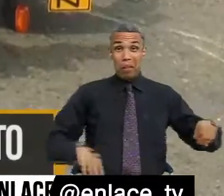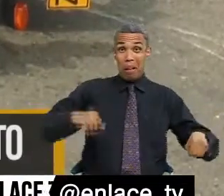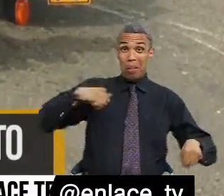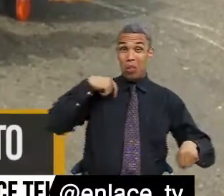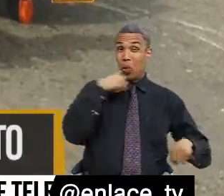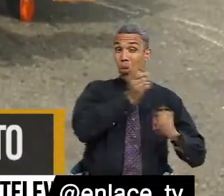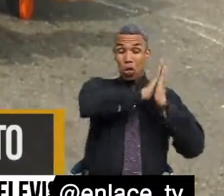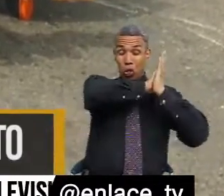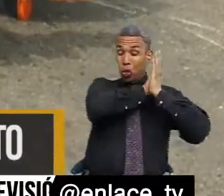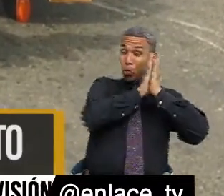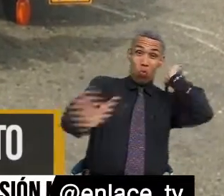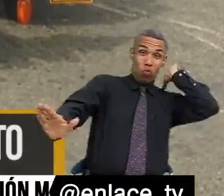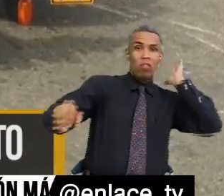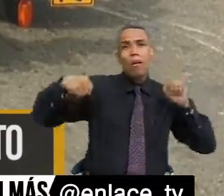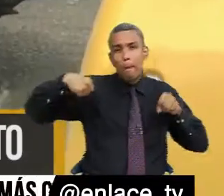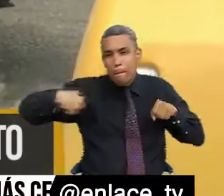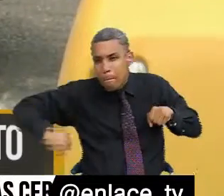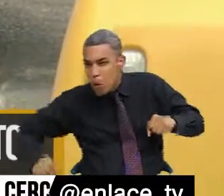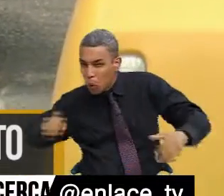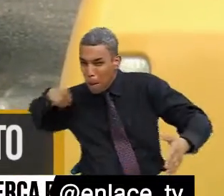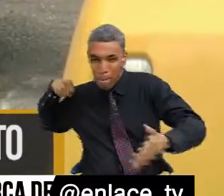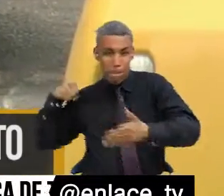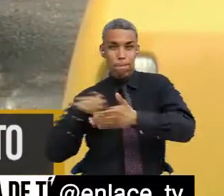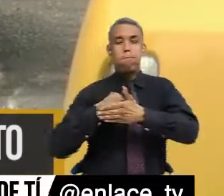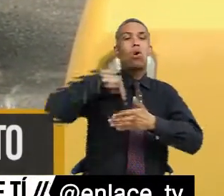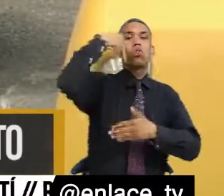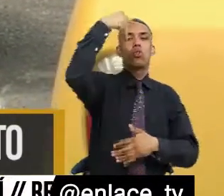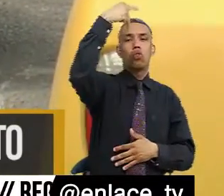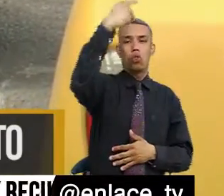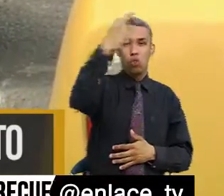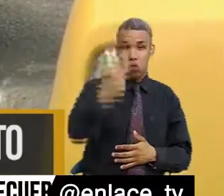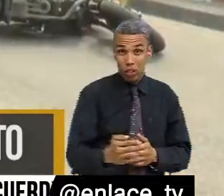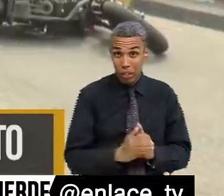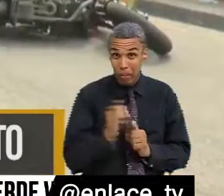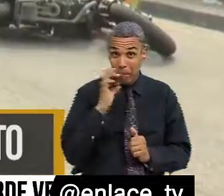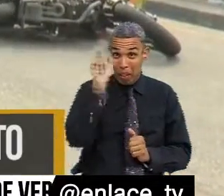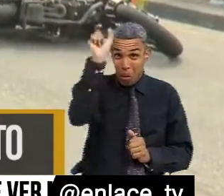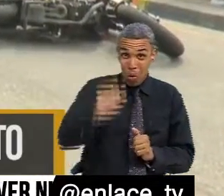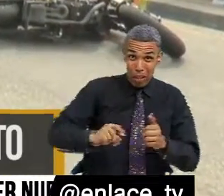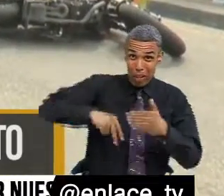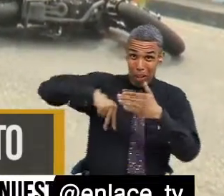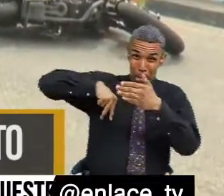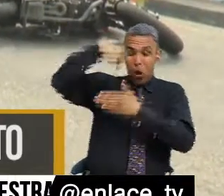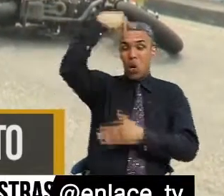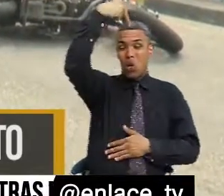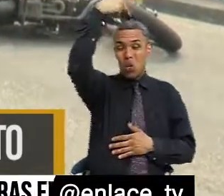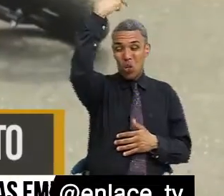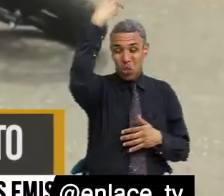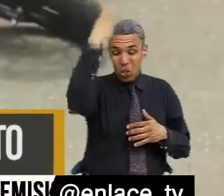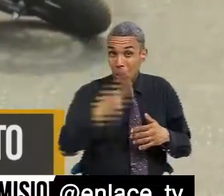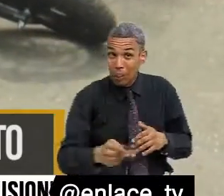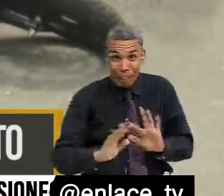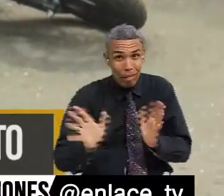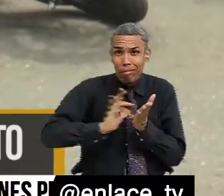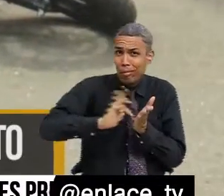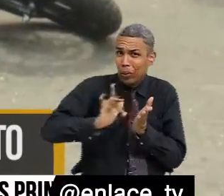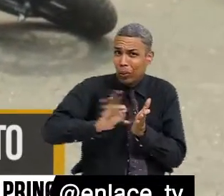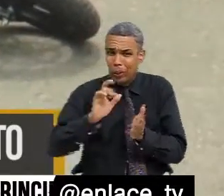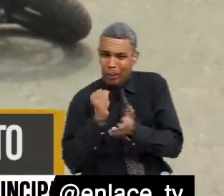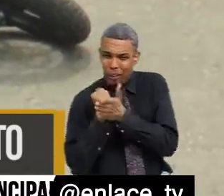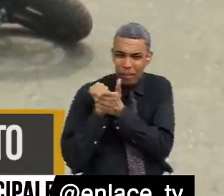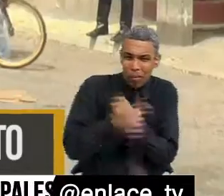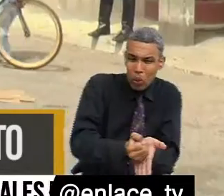El conductor de la motocicleta FZ de placa ZLT16D fue trasladado de inmediato a la clínica San José con una herida en